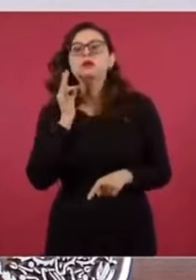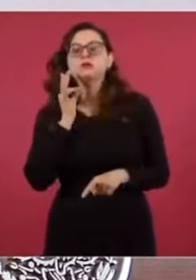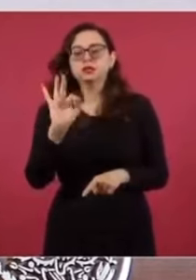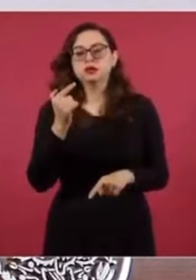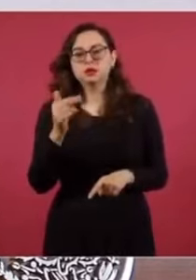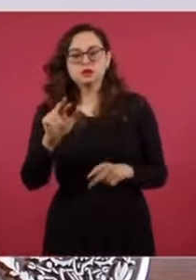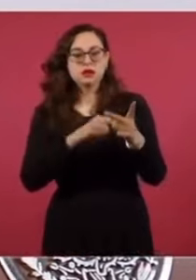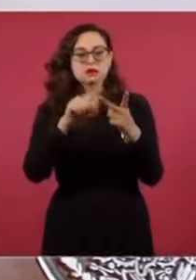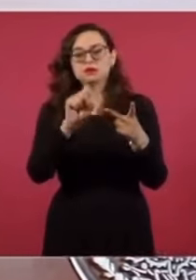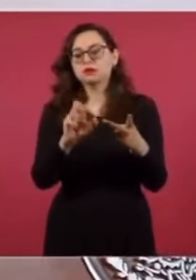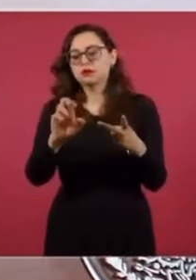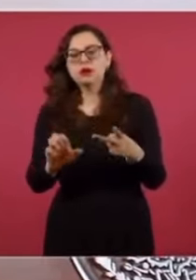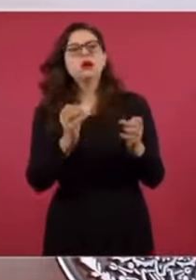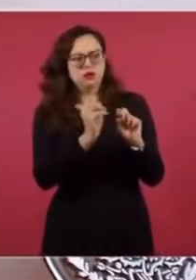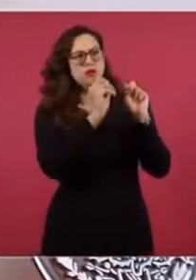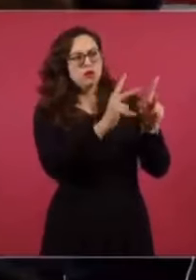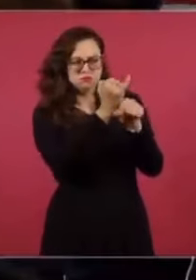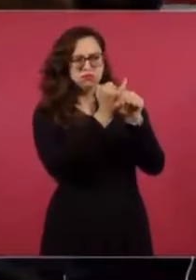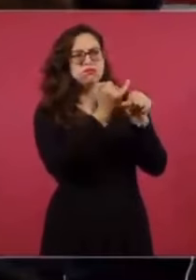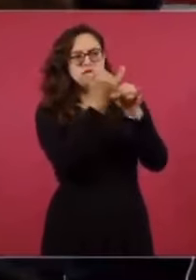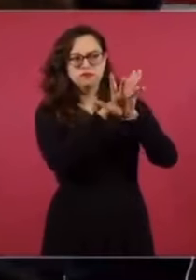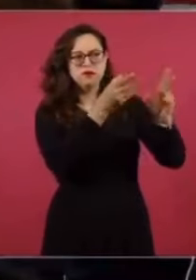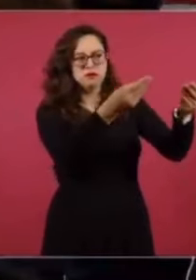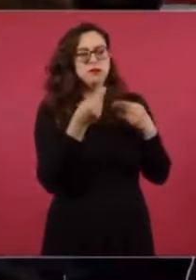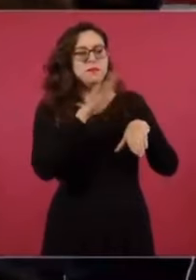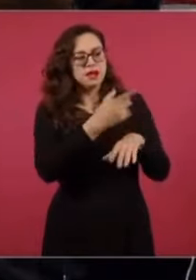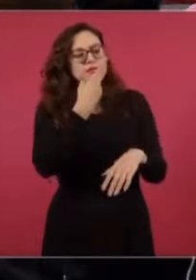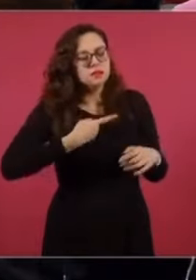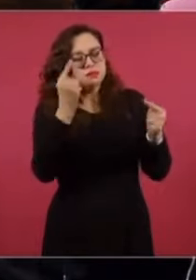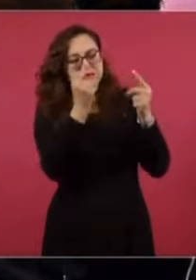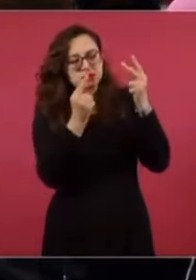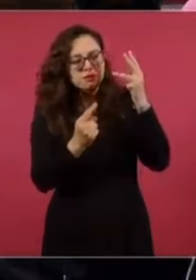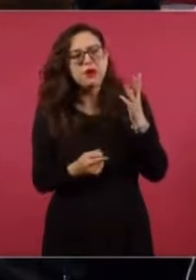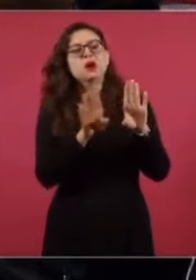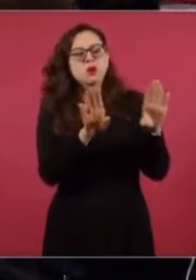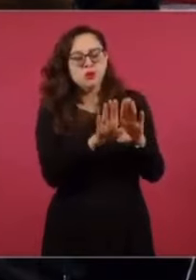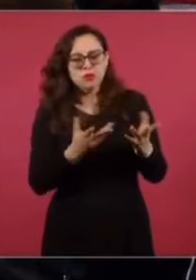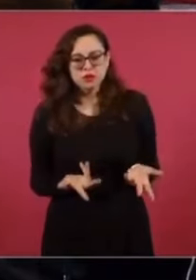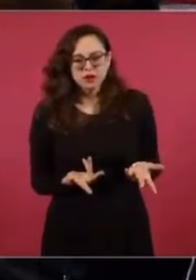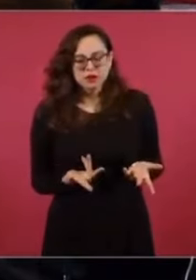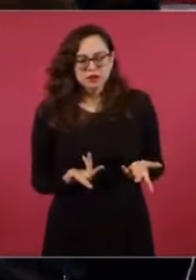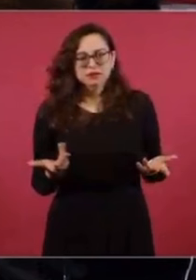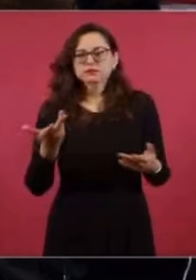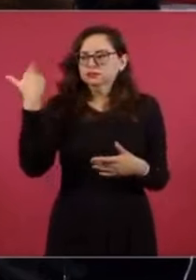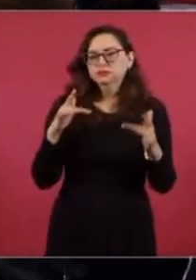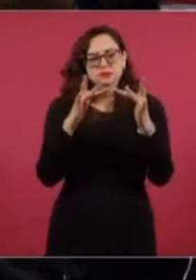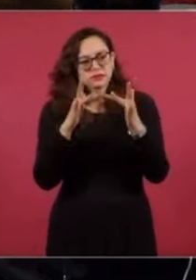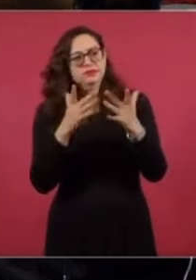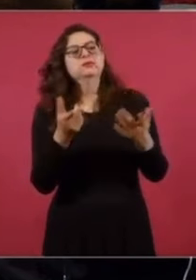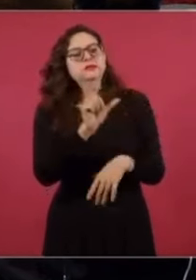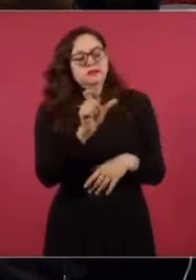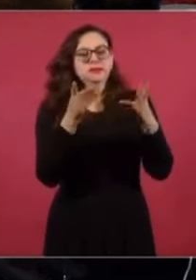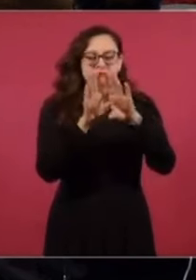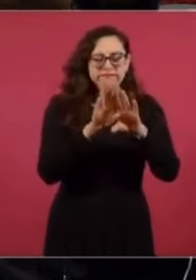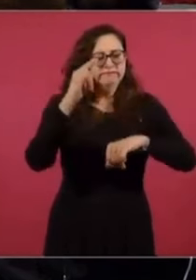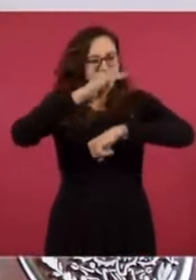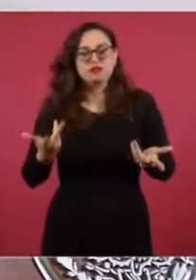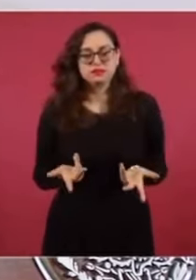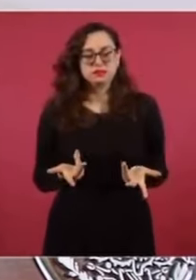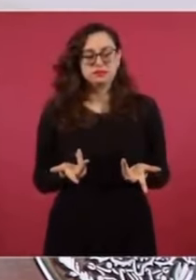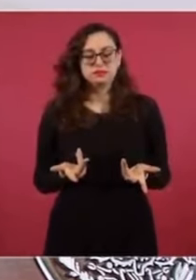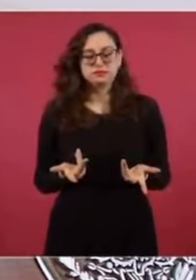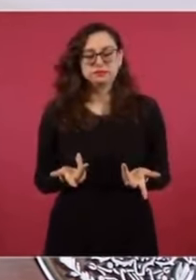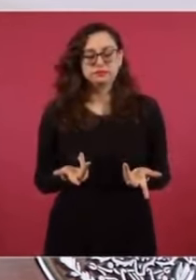conocer más sobre esto en donde eh fue que abordaron el avión Qué tipo de